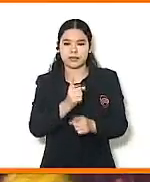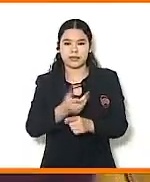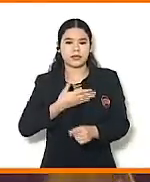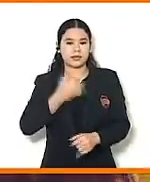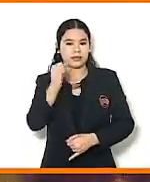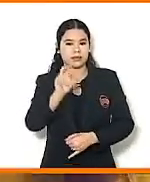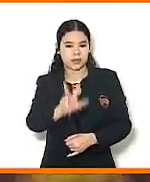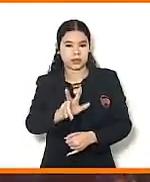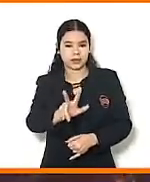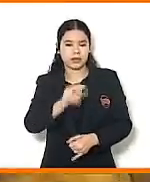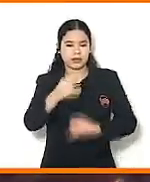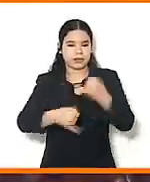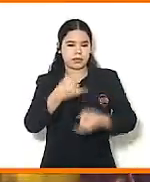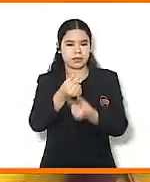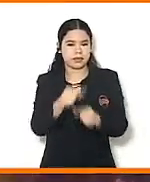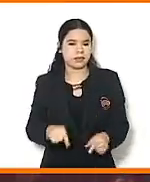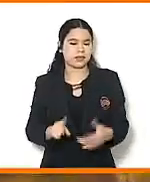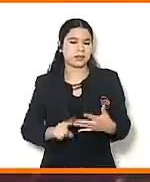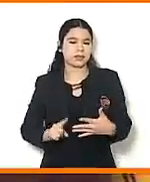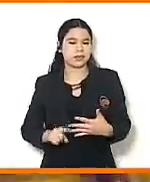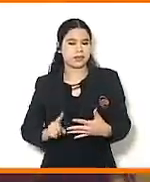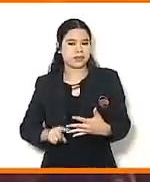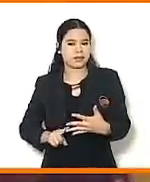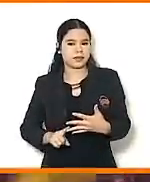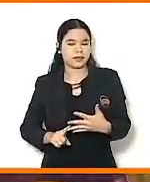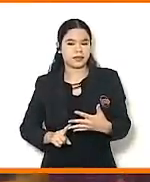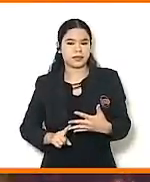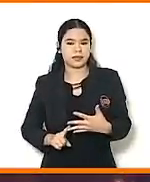3 jugadas gratis. Cuarto número millonario,